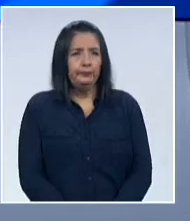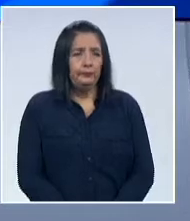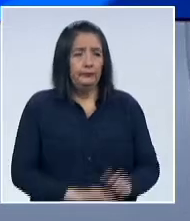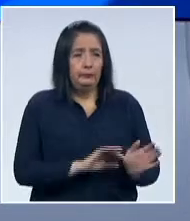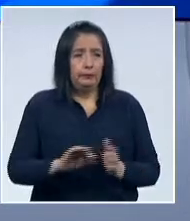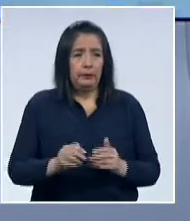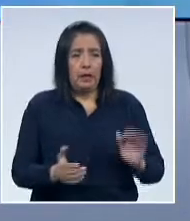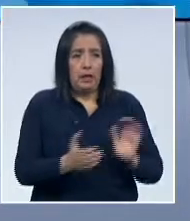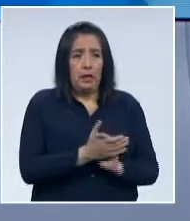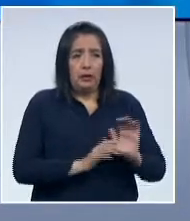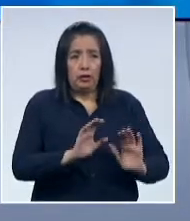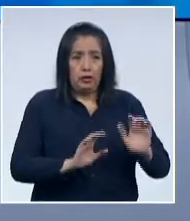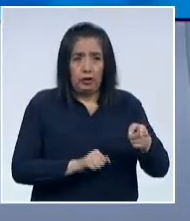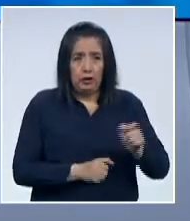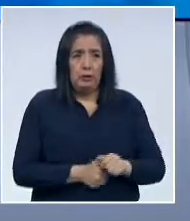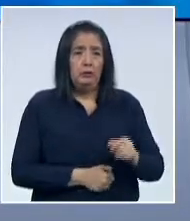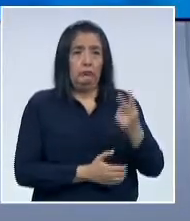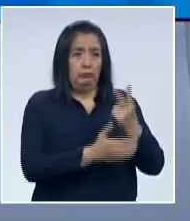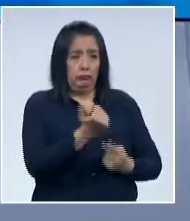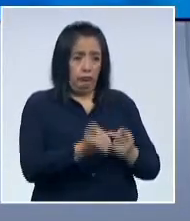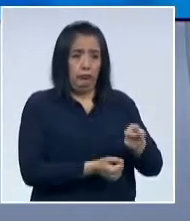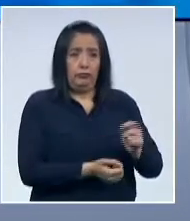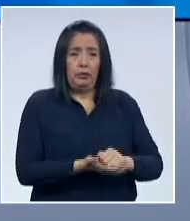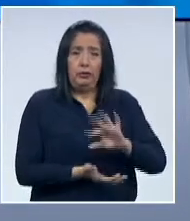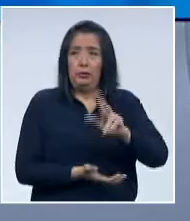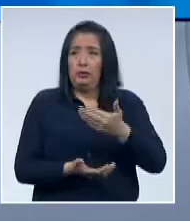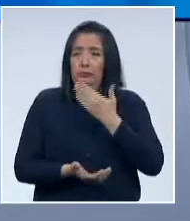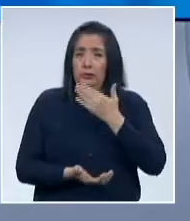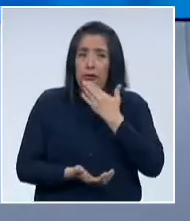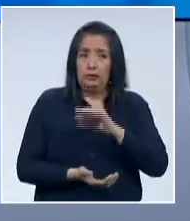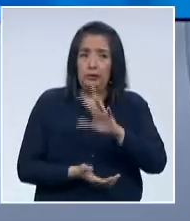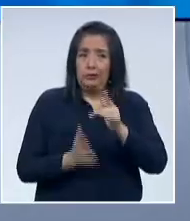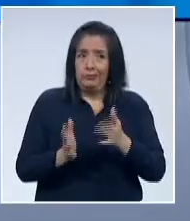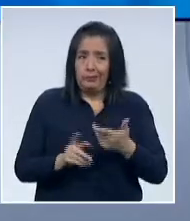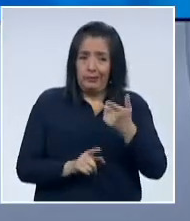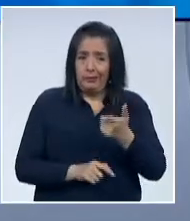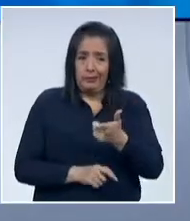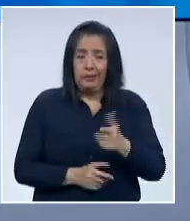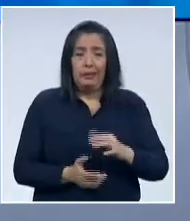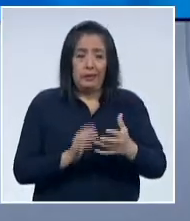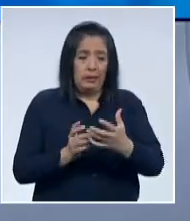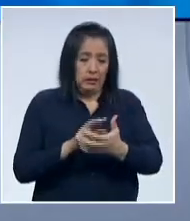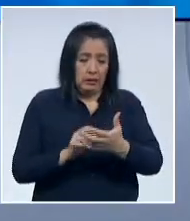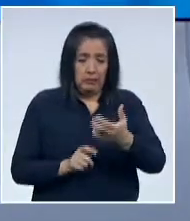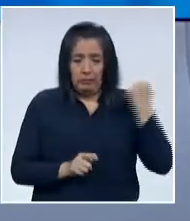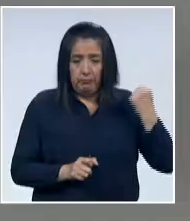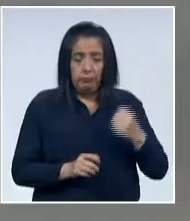Vámonos ahora hasta Chincha, en donde una pareja fue asaltada en la puerta de su casa por delincuentes armados. Los ladrones se llevaron celulares y dinero en